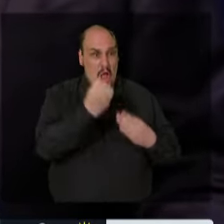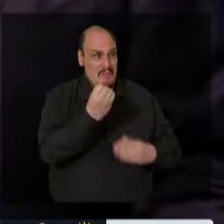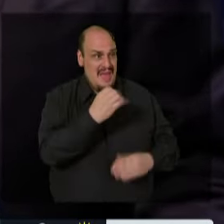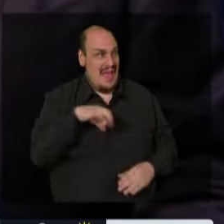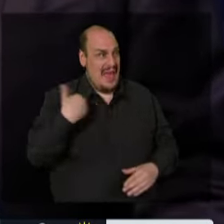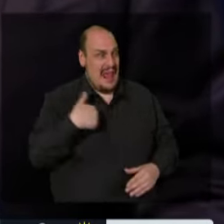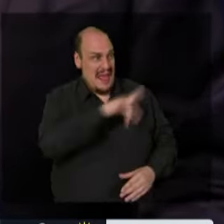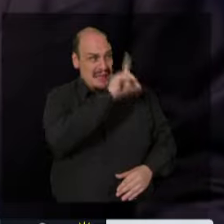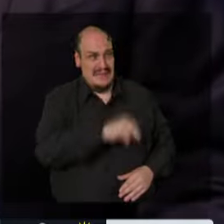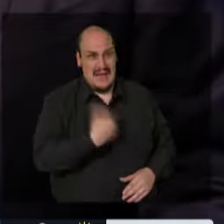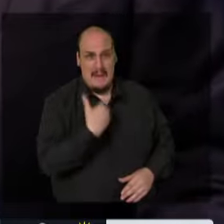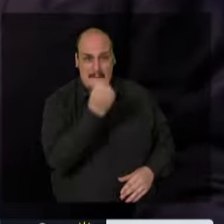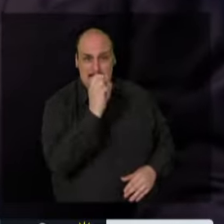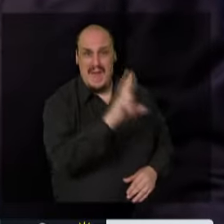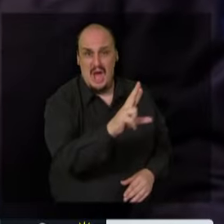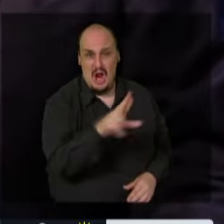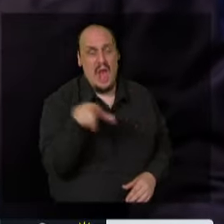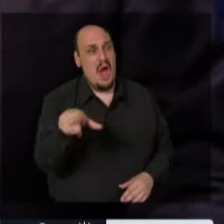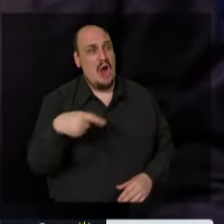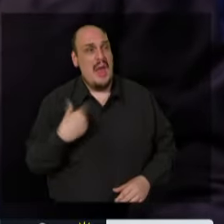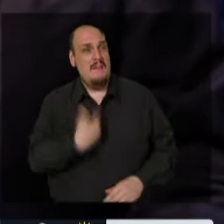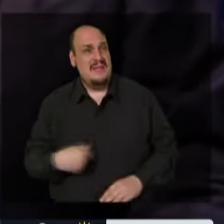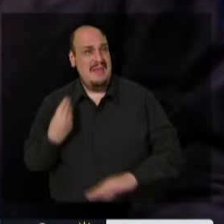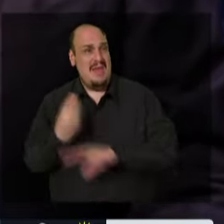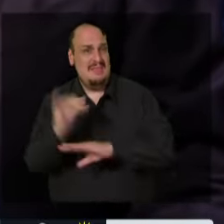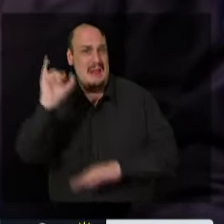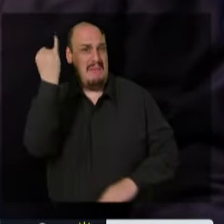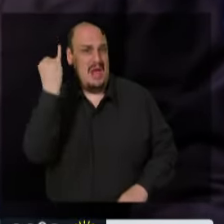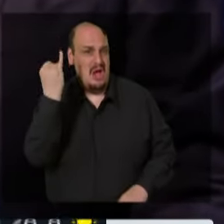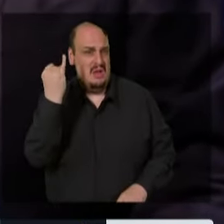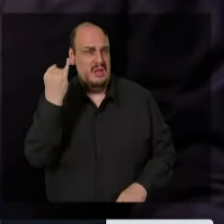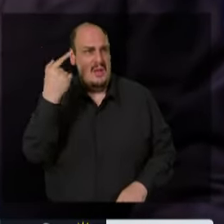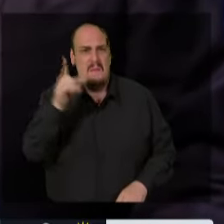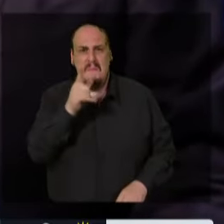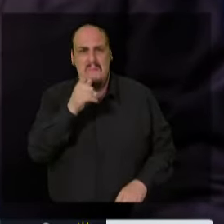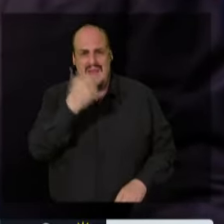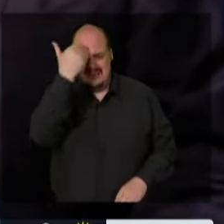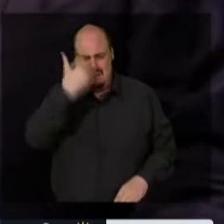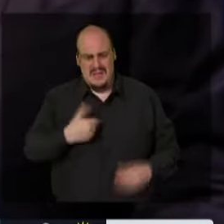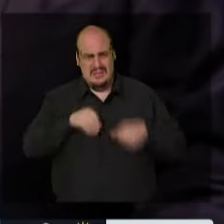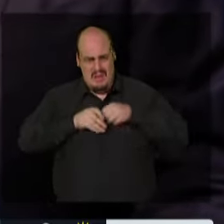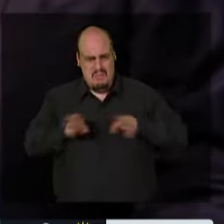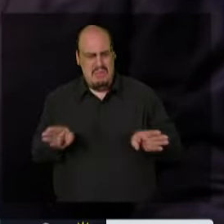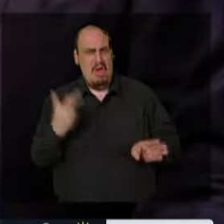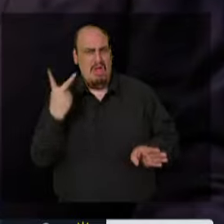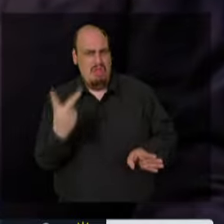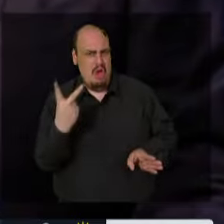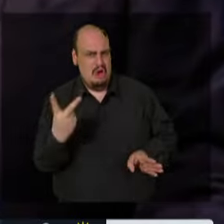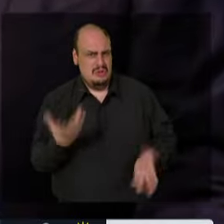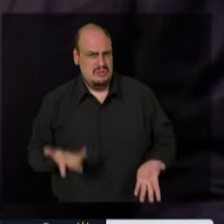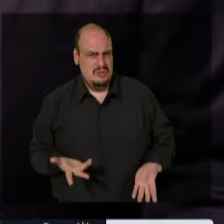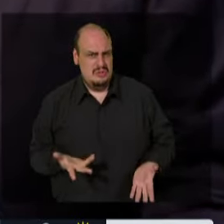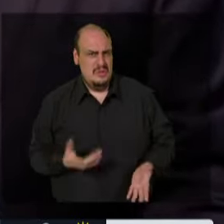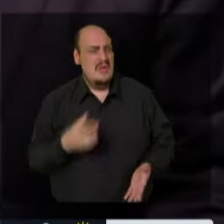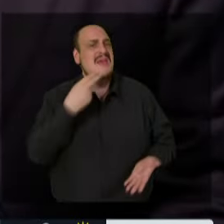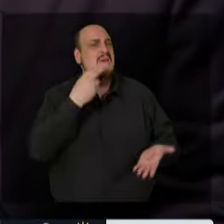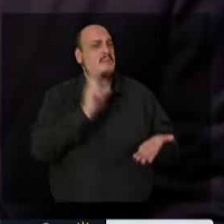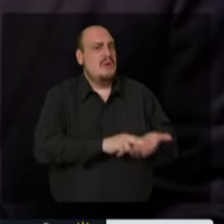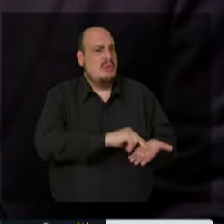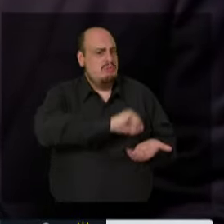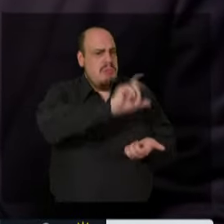¿Cómo podés dividirte en 2 personas con tanto cinismo? Aumentaste 40